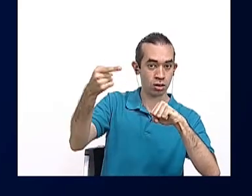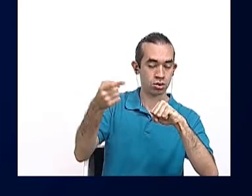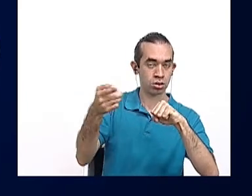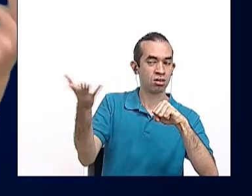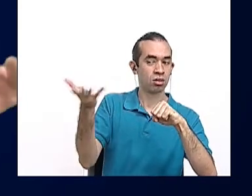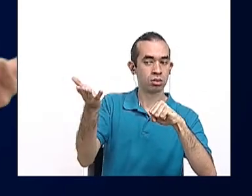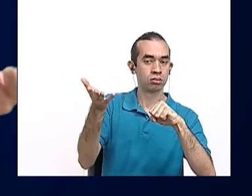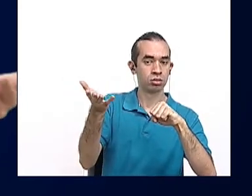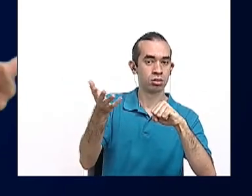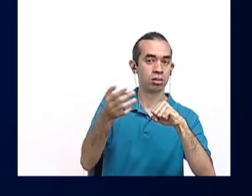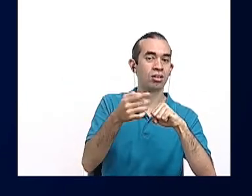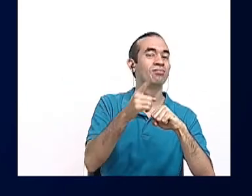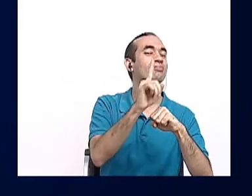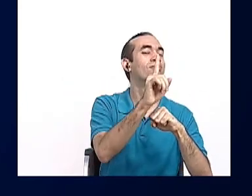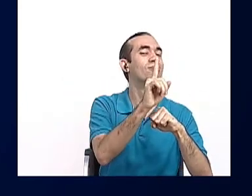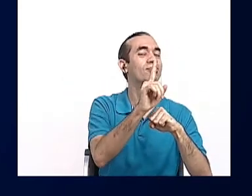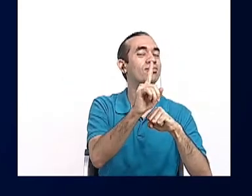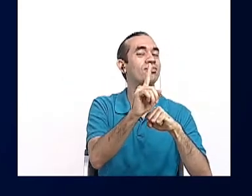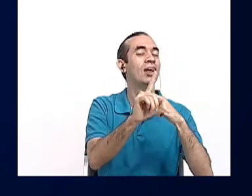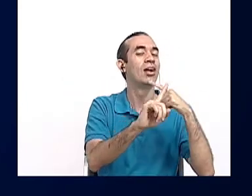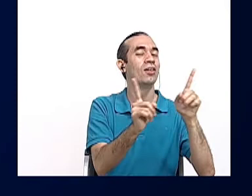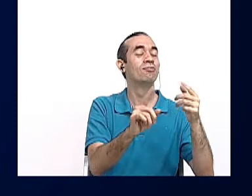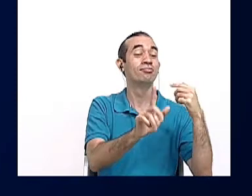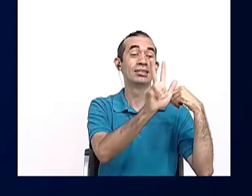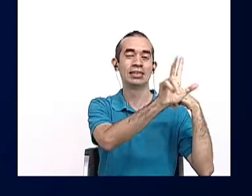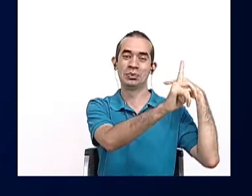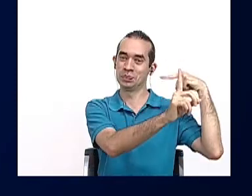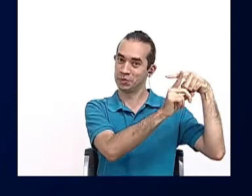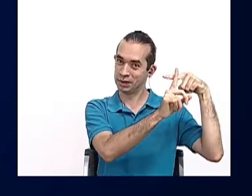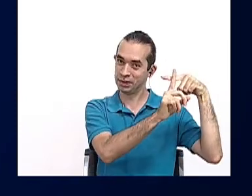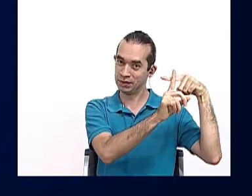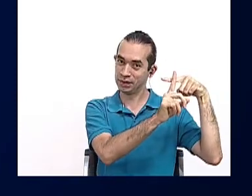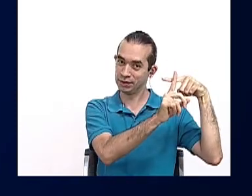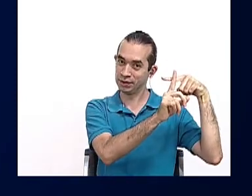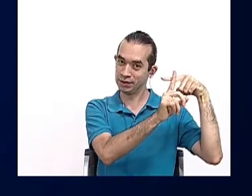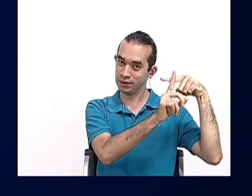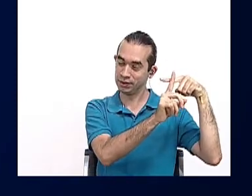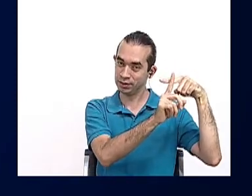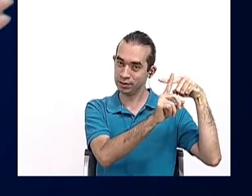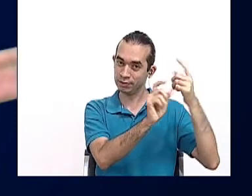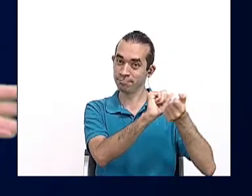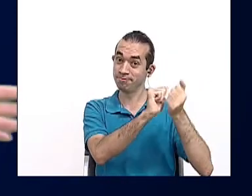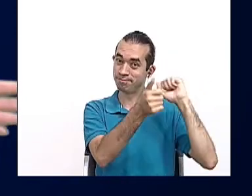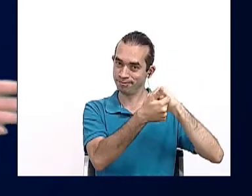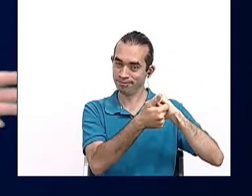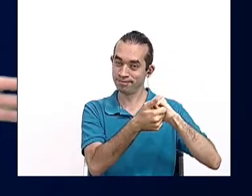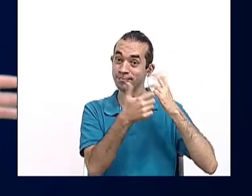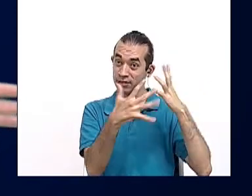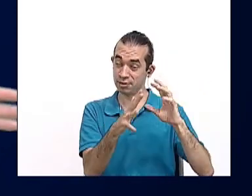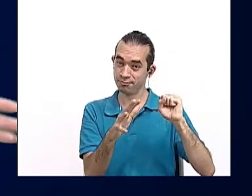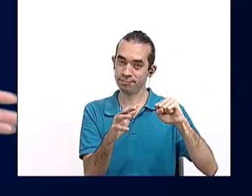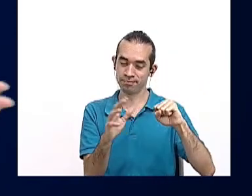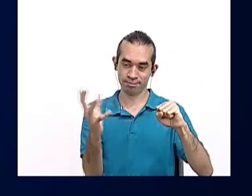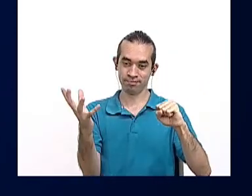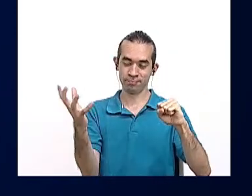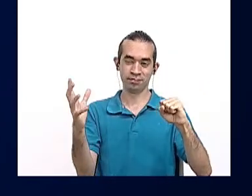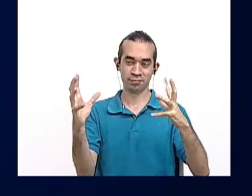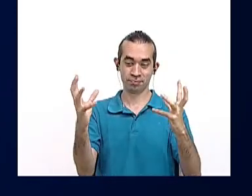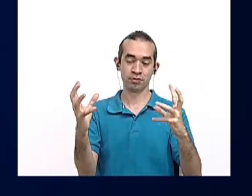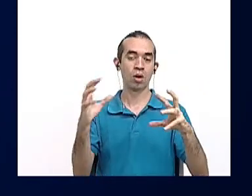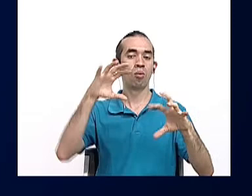número, pero ahora de carga positiva. O sea, se ha convertido ahora en un catión, ese que se dio